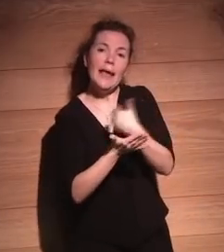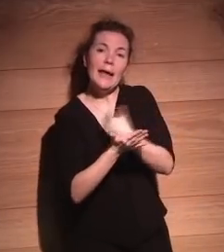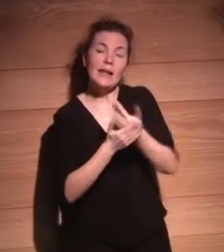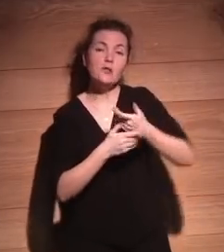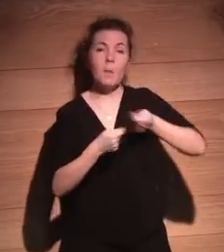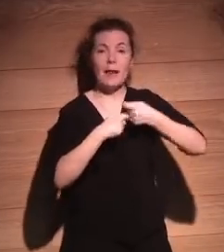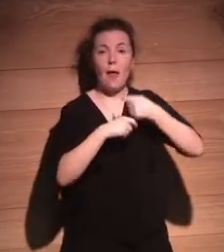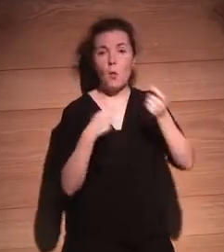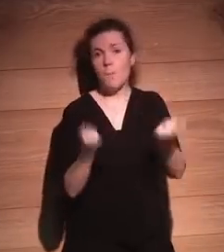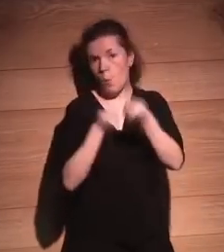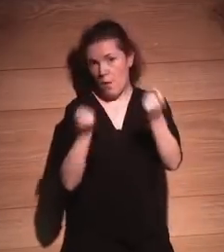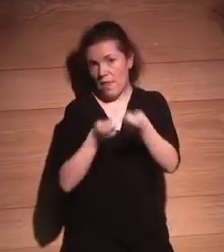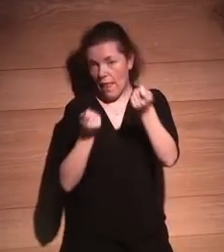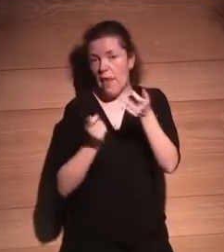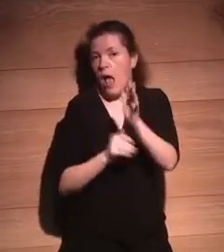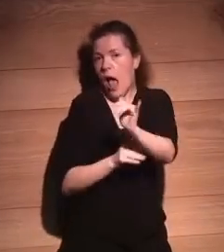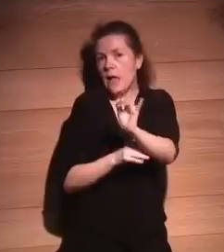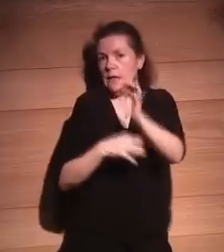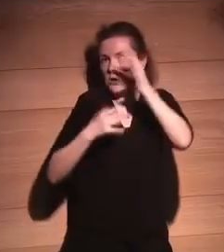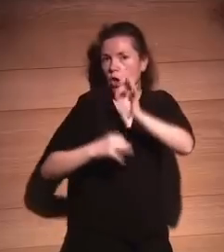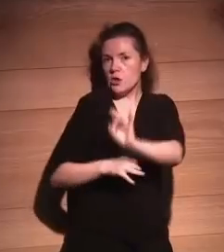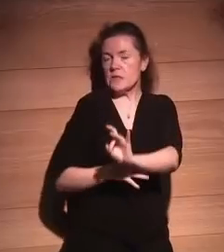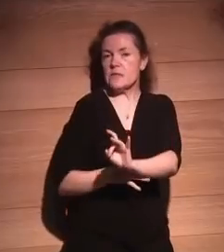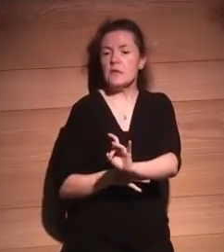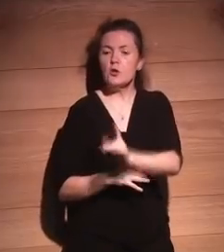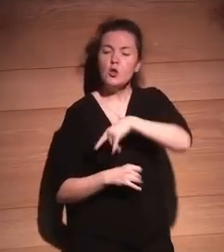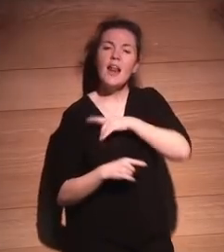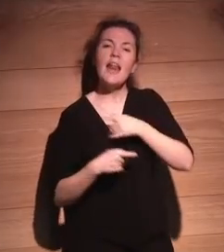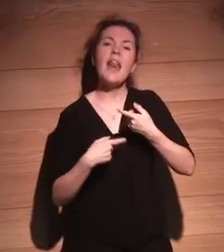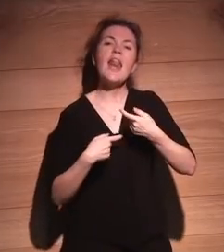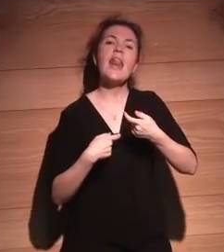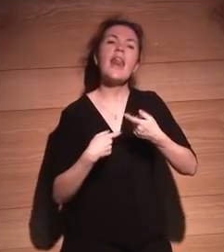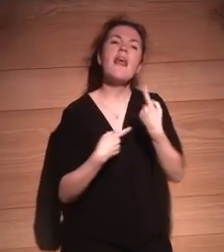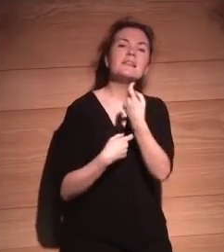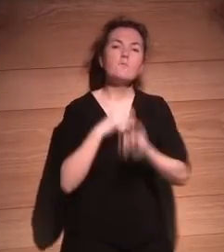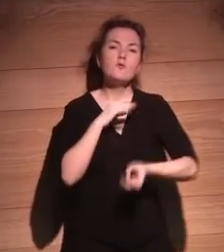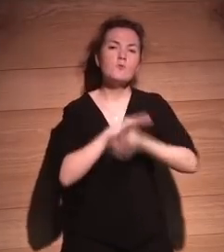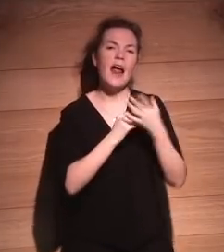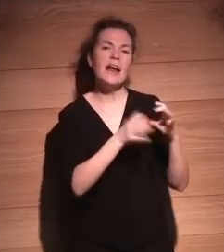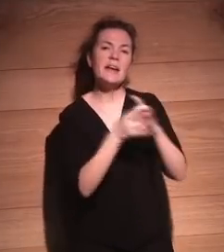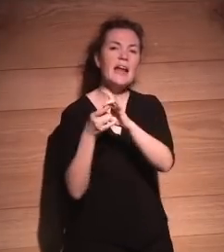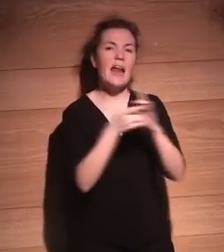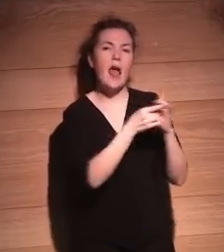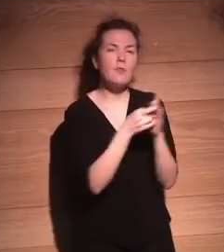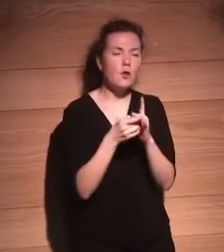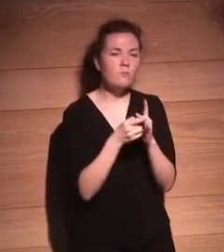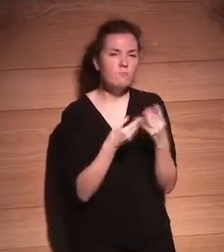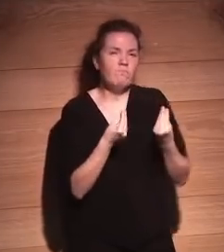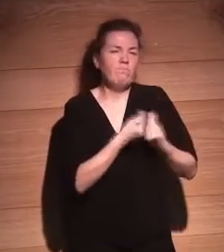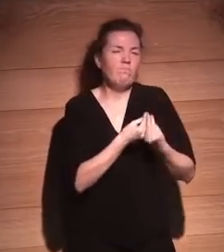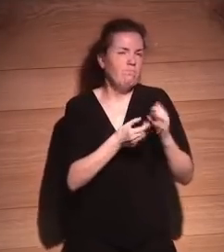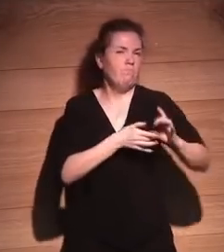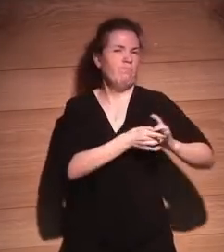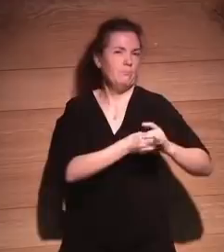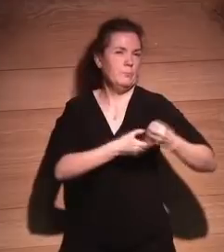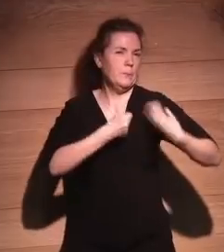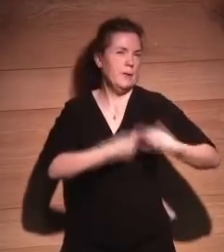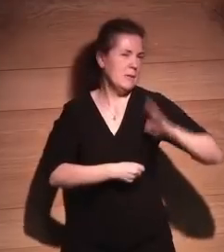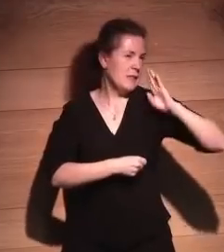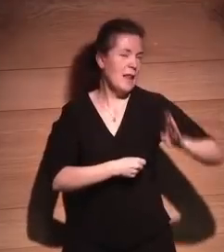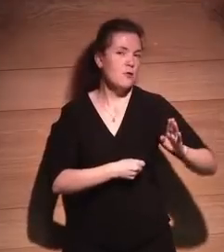mercado publicitario, que está ahí y es evidente, necesitamos construir una relación que sea cada vez más estrecha, más directa, que nos